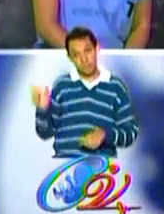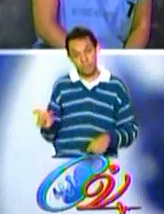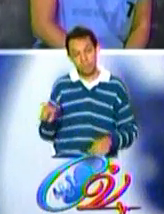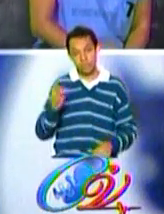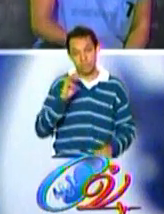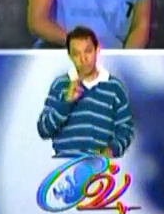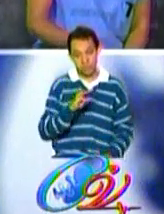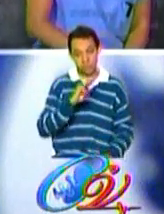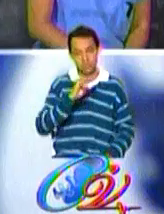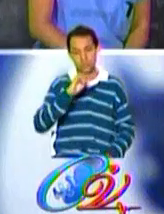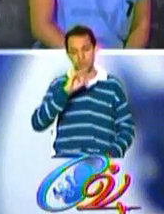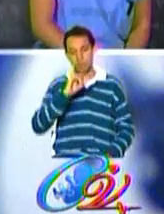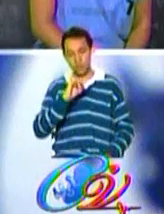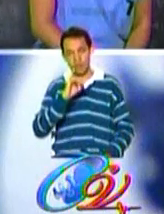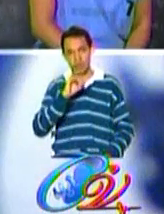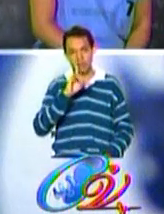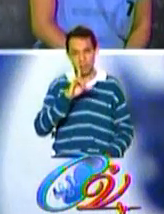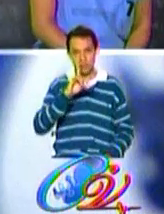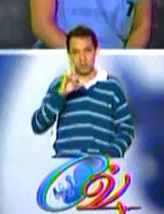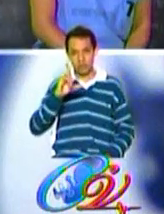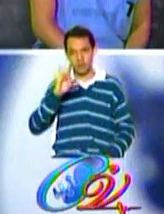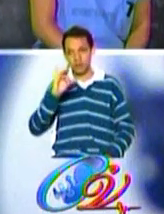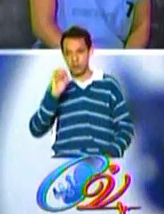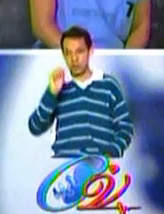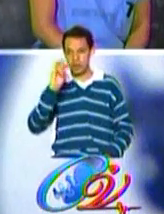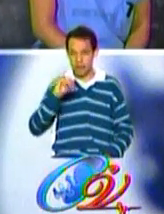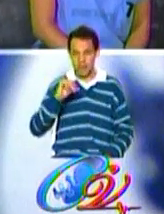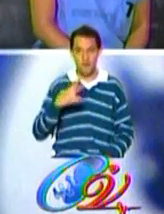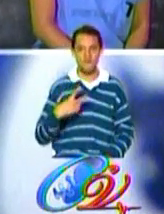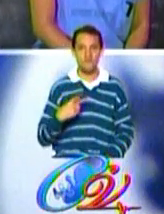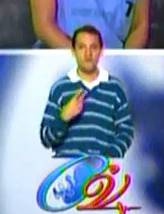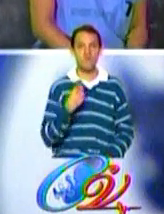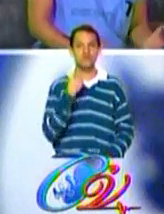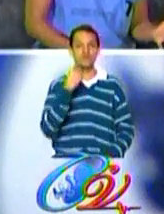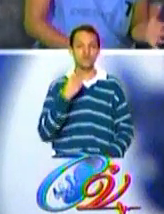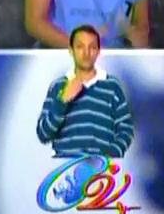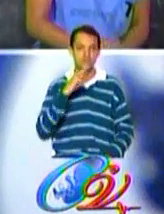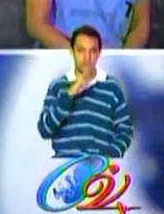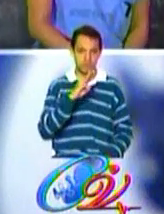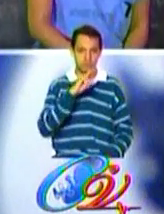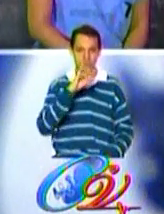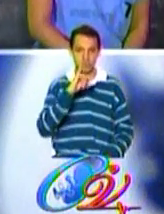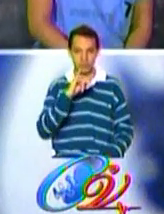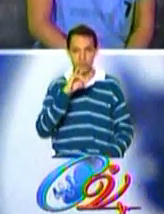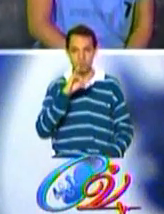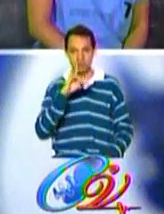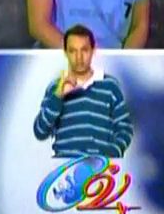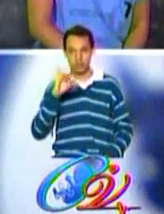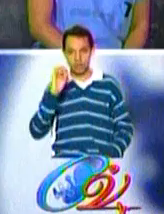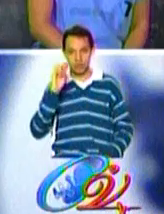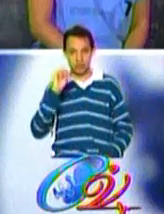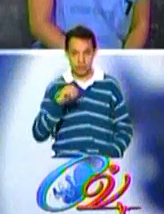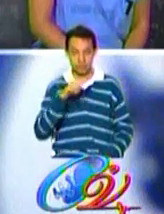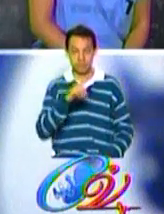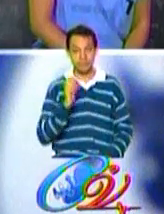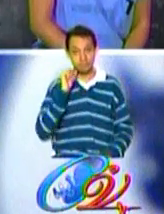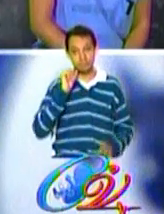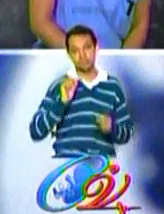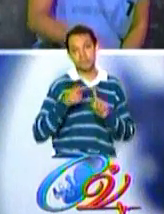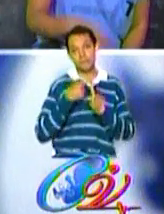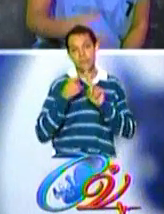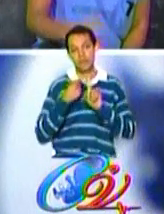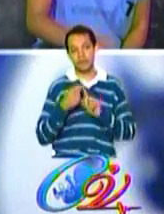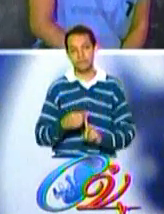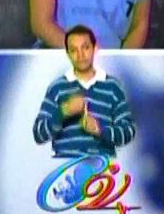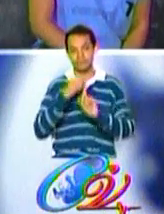Rea, quien ha sido muy famoso, quien ha sido el pionero básicamente de esto. En